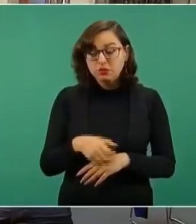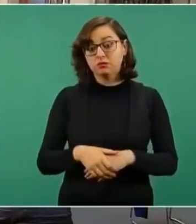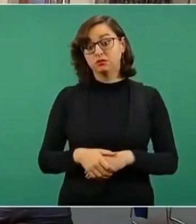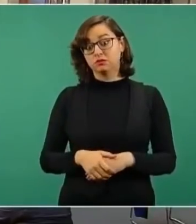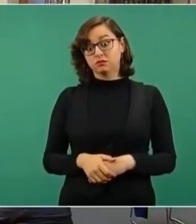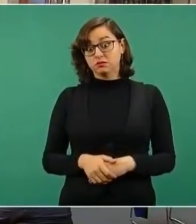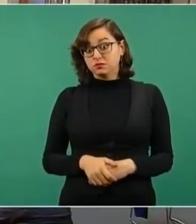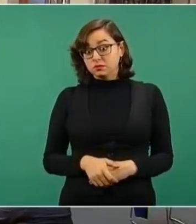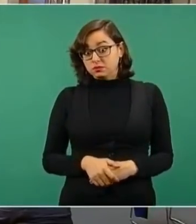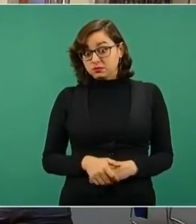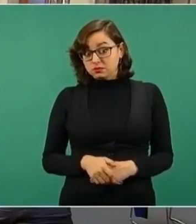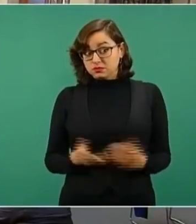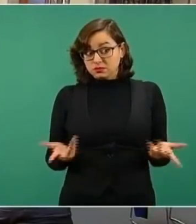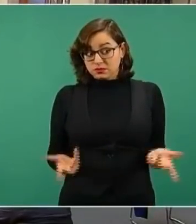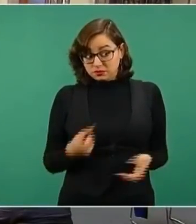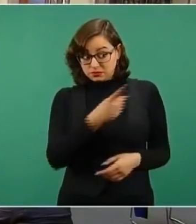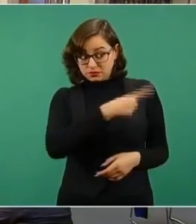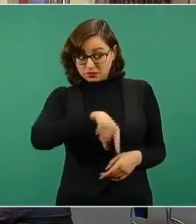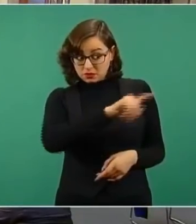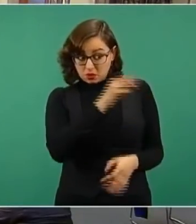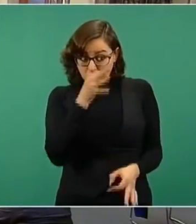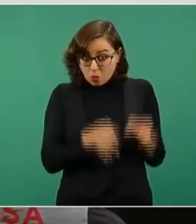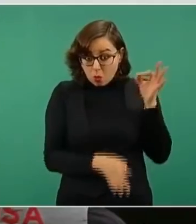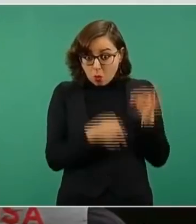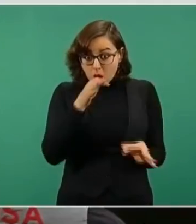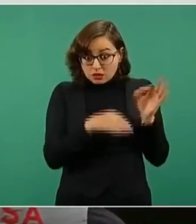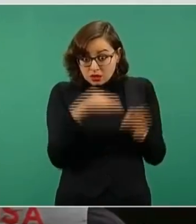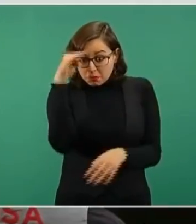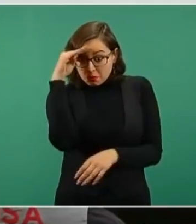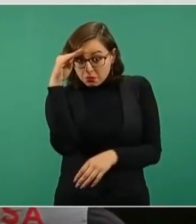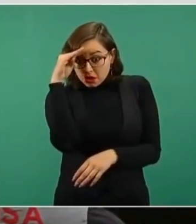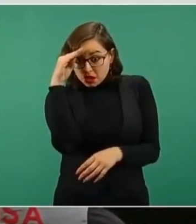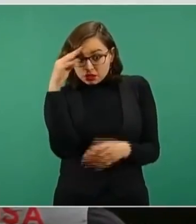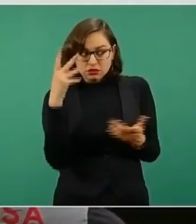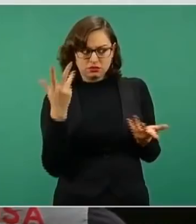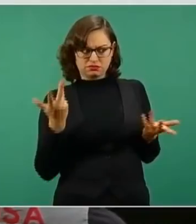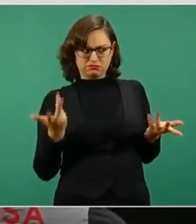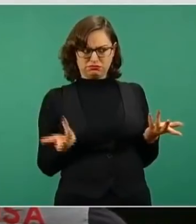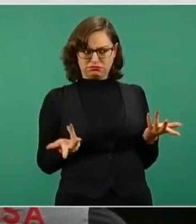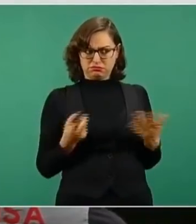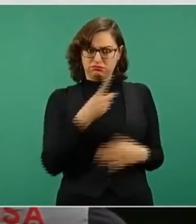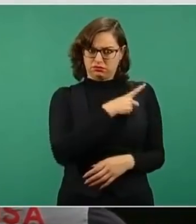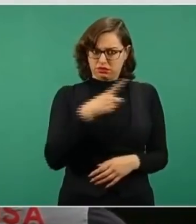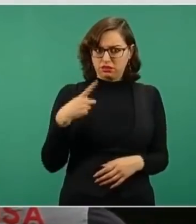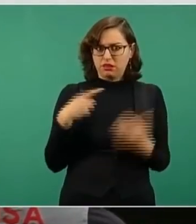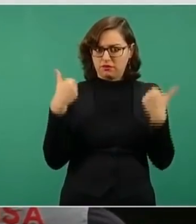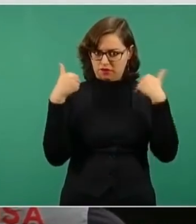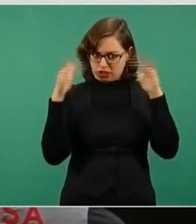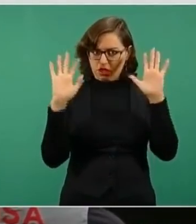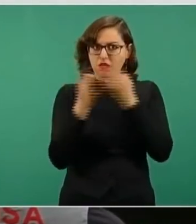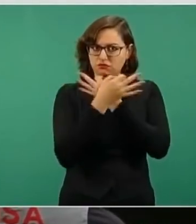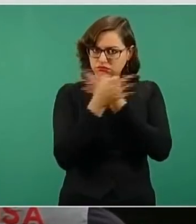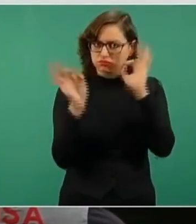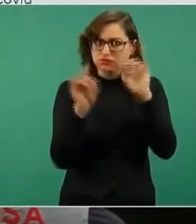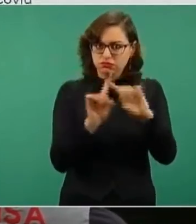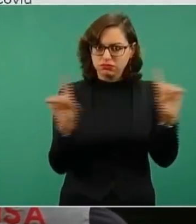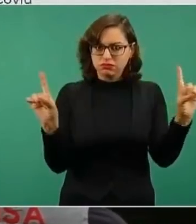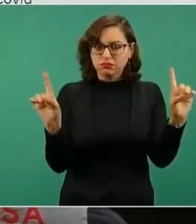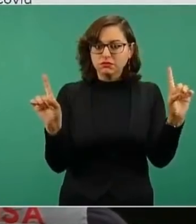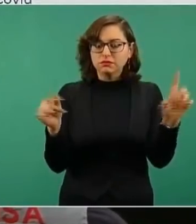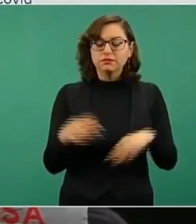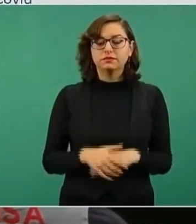de verdad los jueces que están haciendo o emitiendo los amparos, pues se pronuncien por esto. Le damos a la siguiente, por favor.